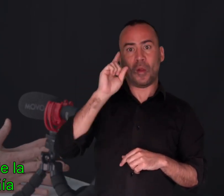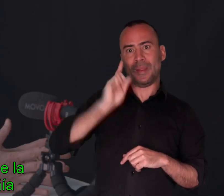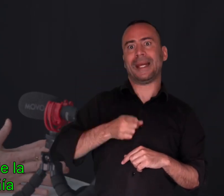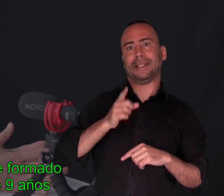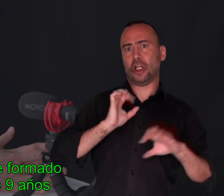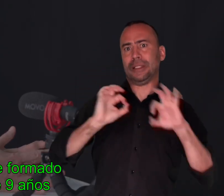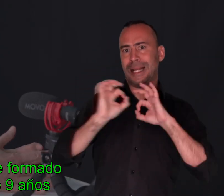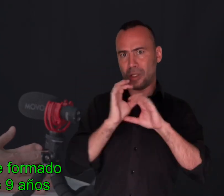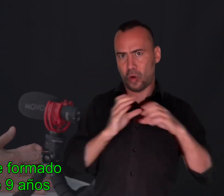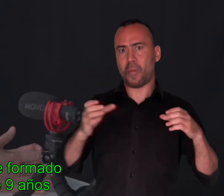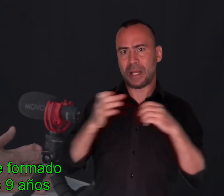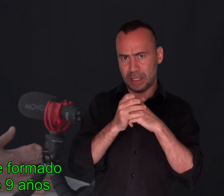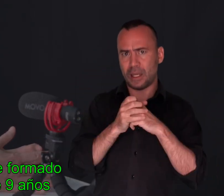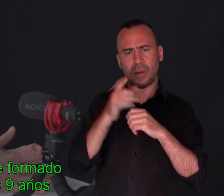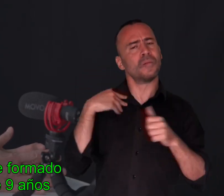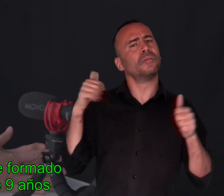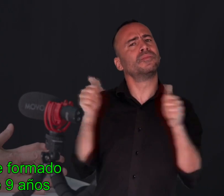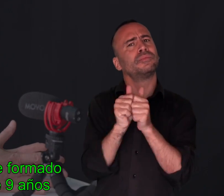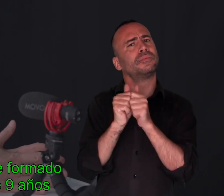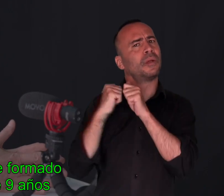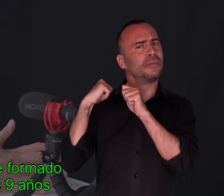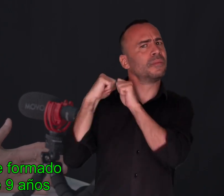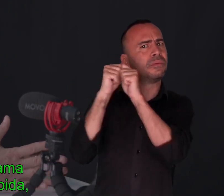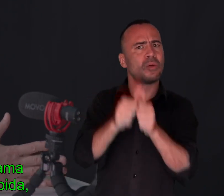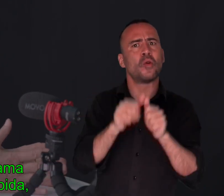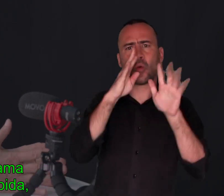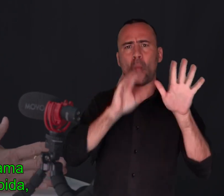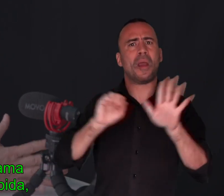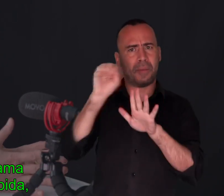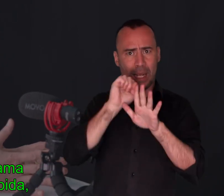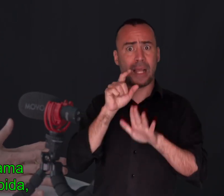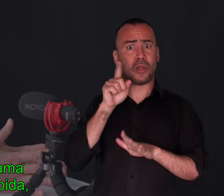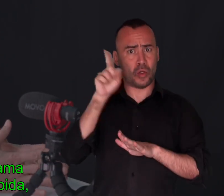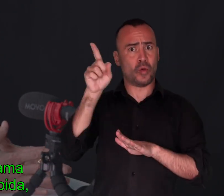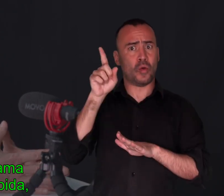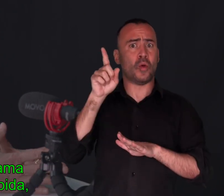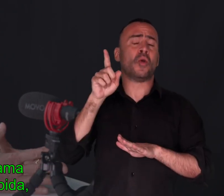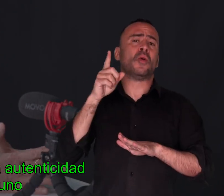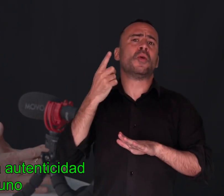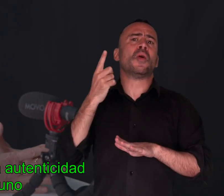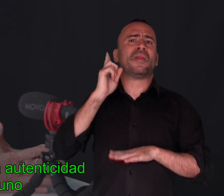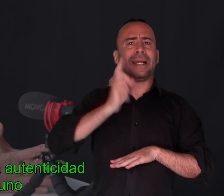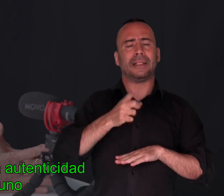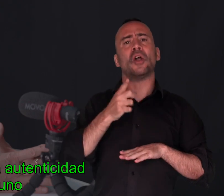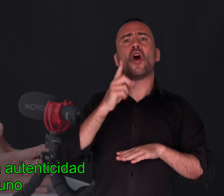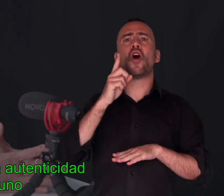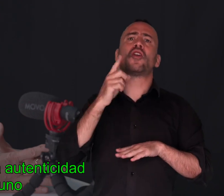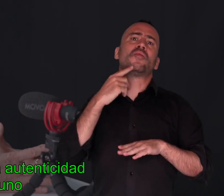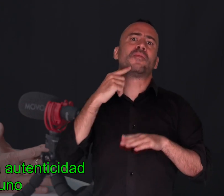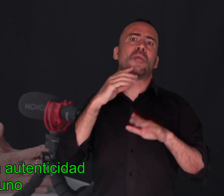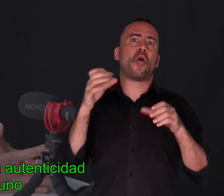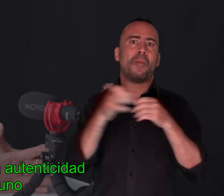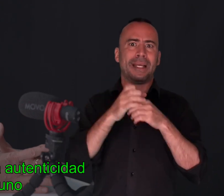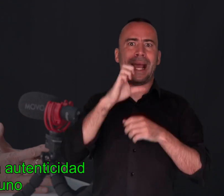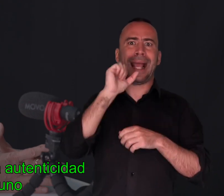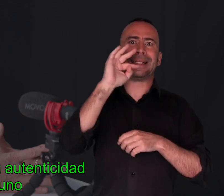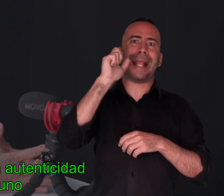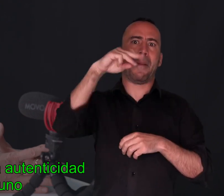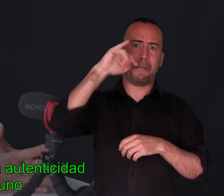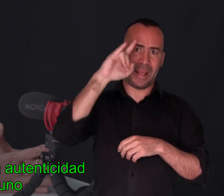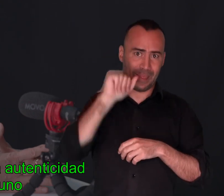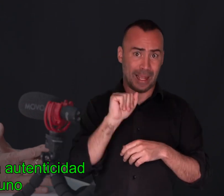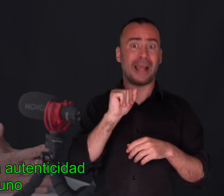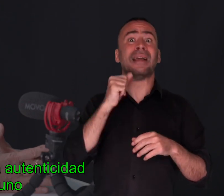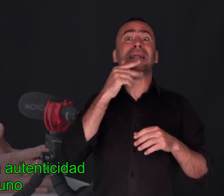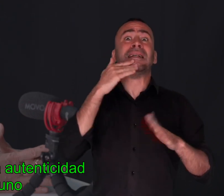de la compañía que en la que yo formo parte durante 9 años que se llama la estampida él él trabaja desde la